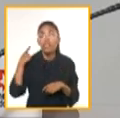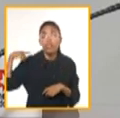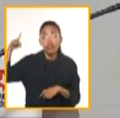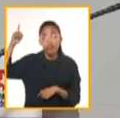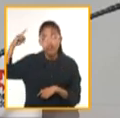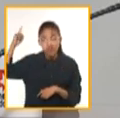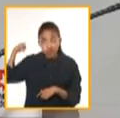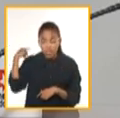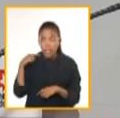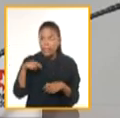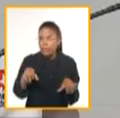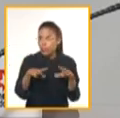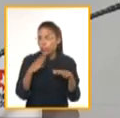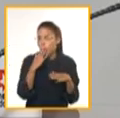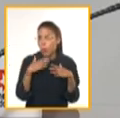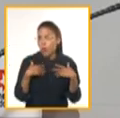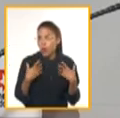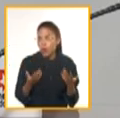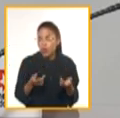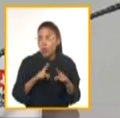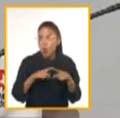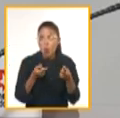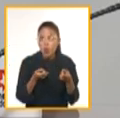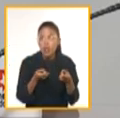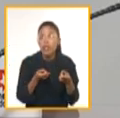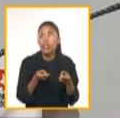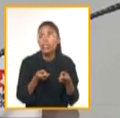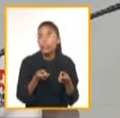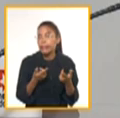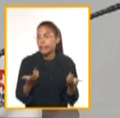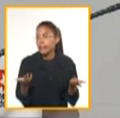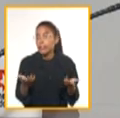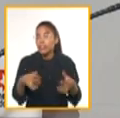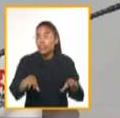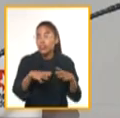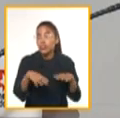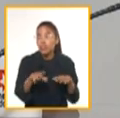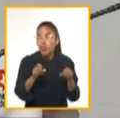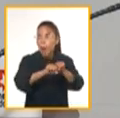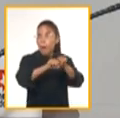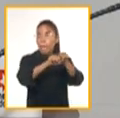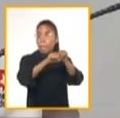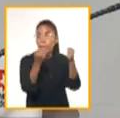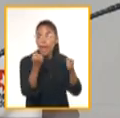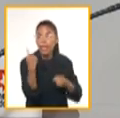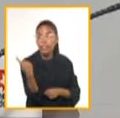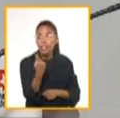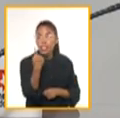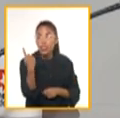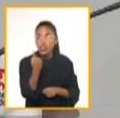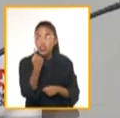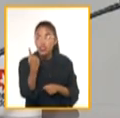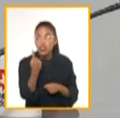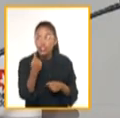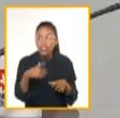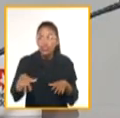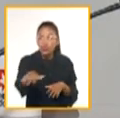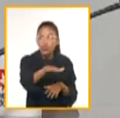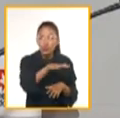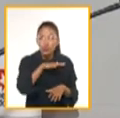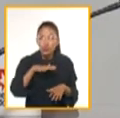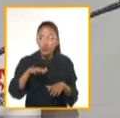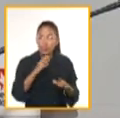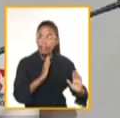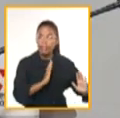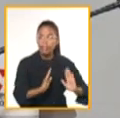pasado, por qué se desestabilizó el sistema eléctrico nacional y provocó su caída, cómo fue toda la etapa